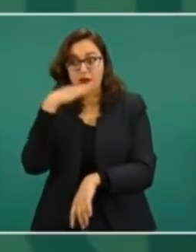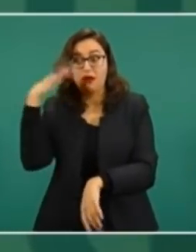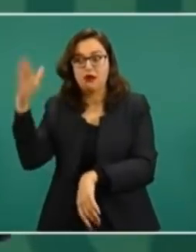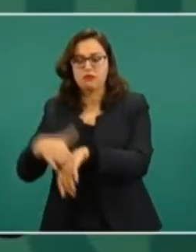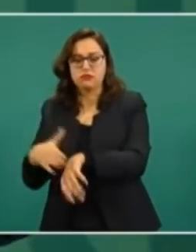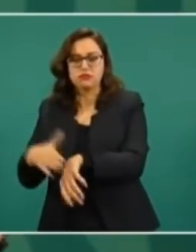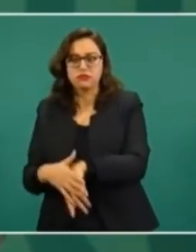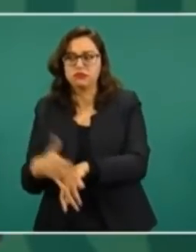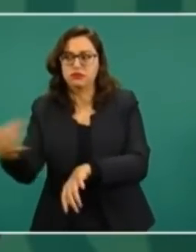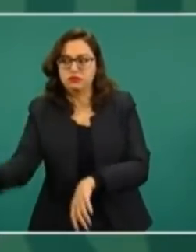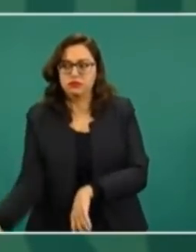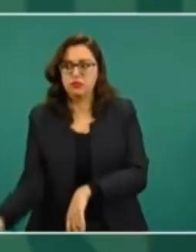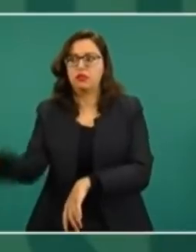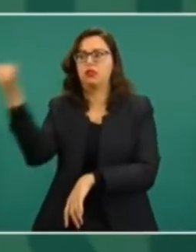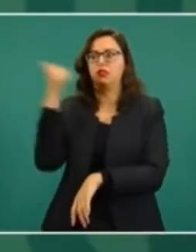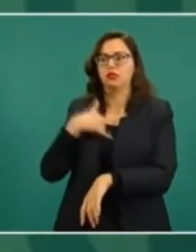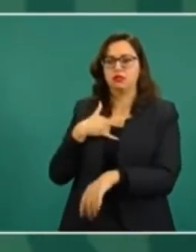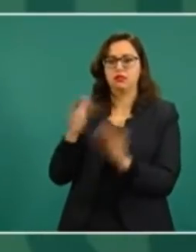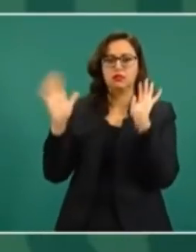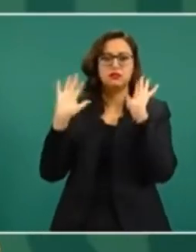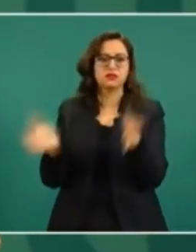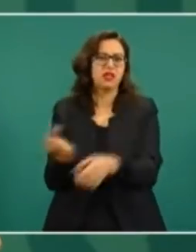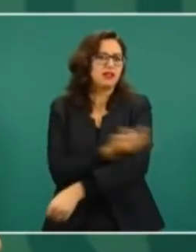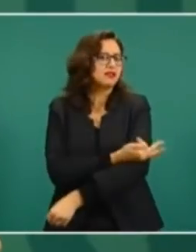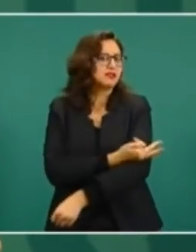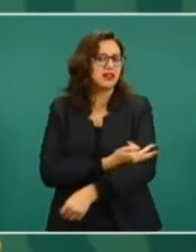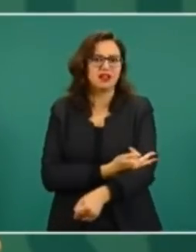que hay cooperación.